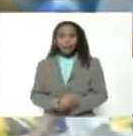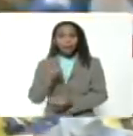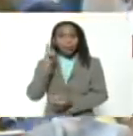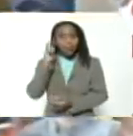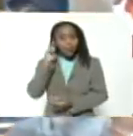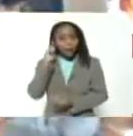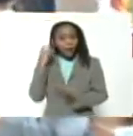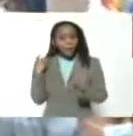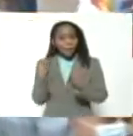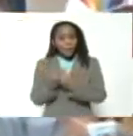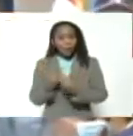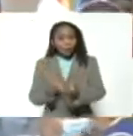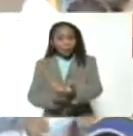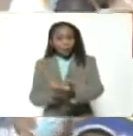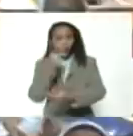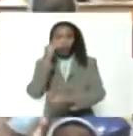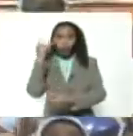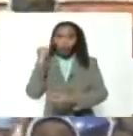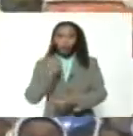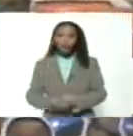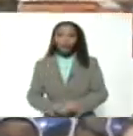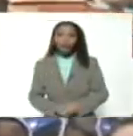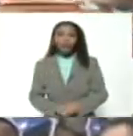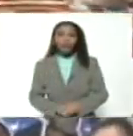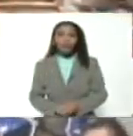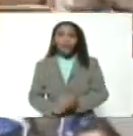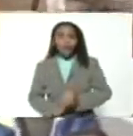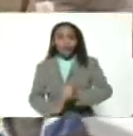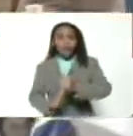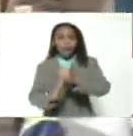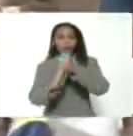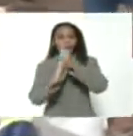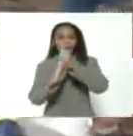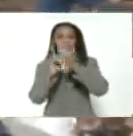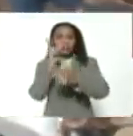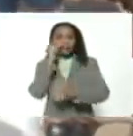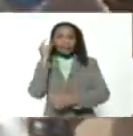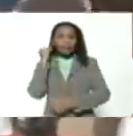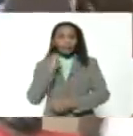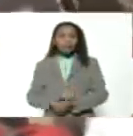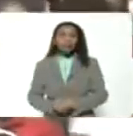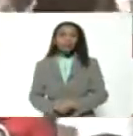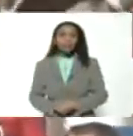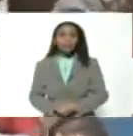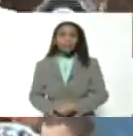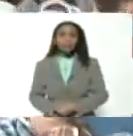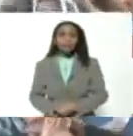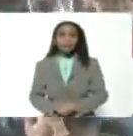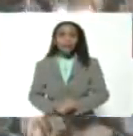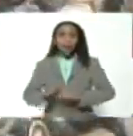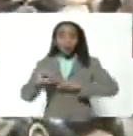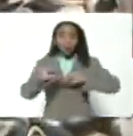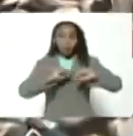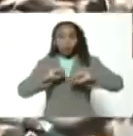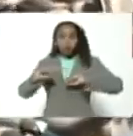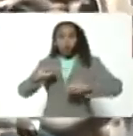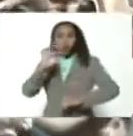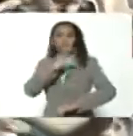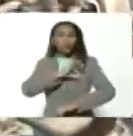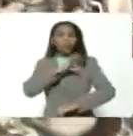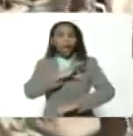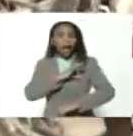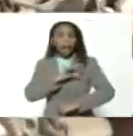compatriotas, hermanos y hermanas, líderes y lideresas de los movimientos sociales